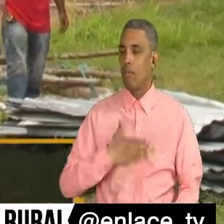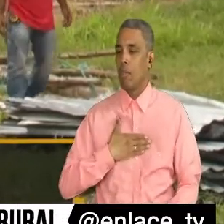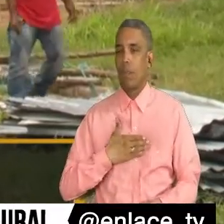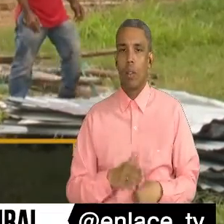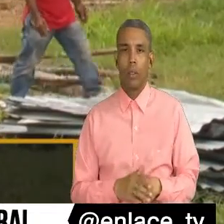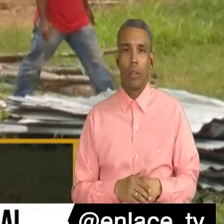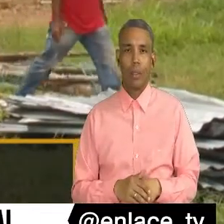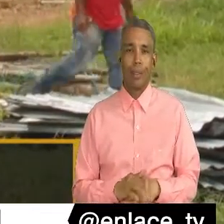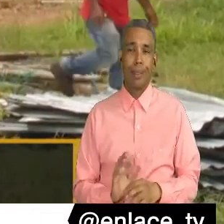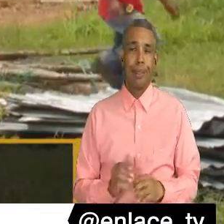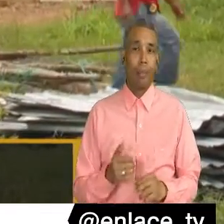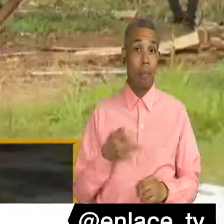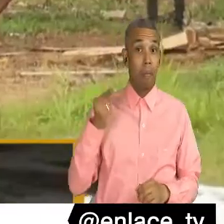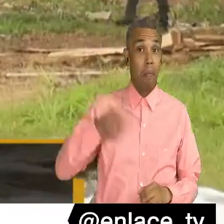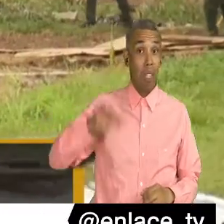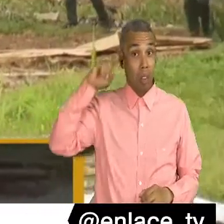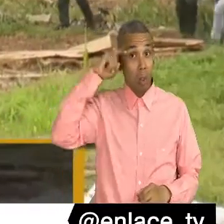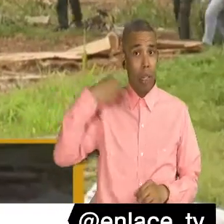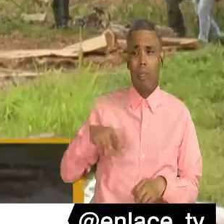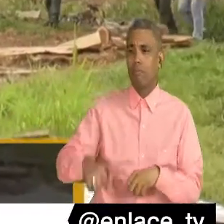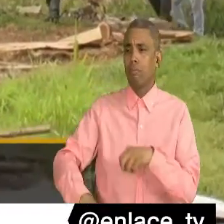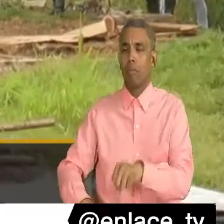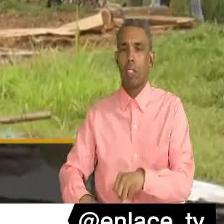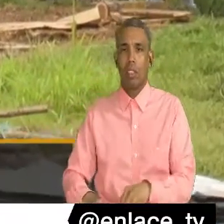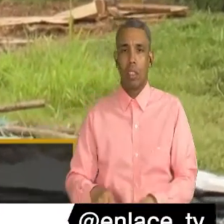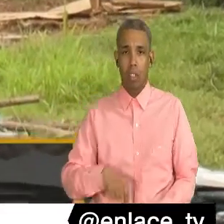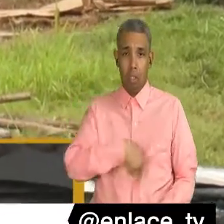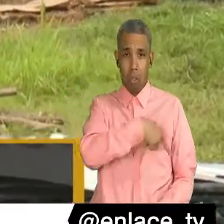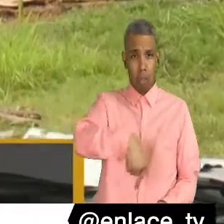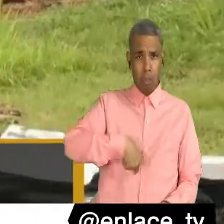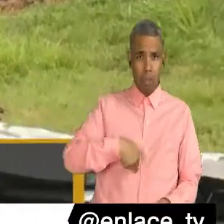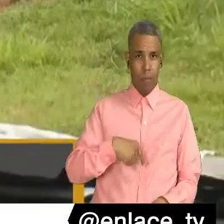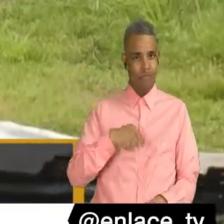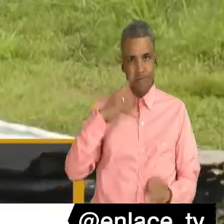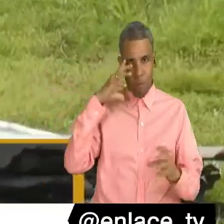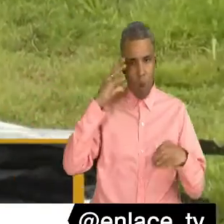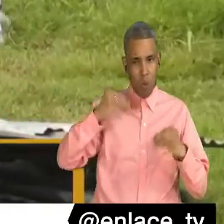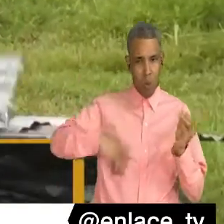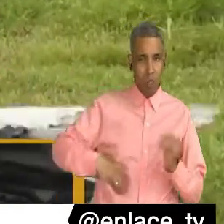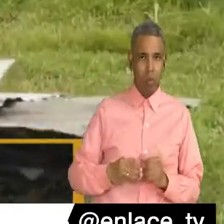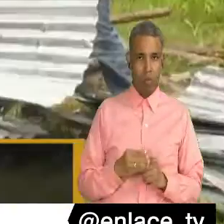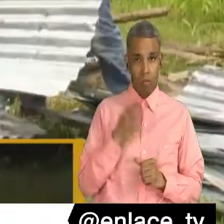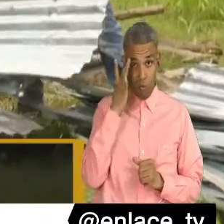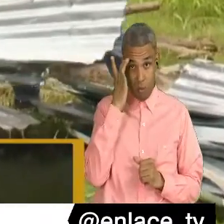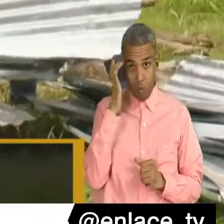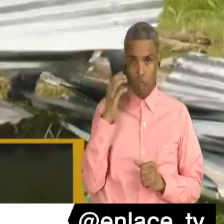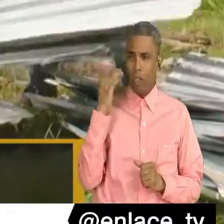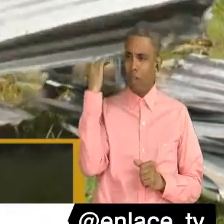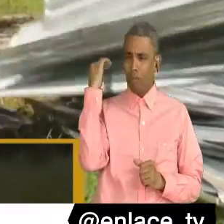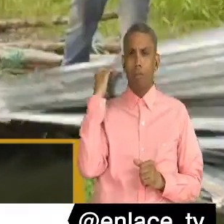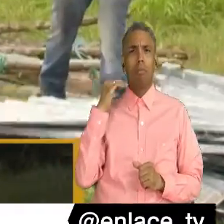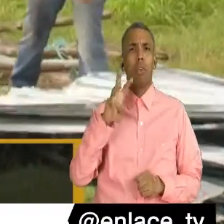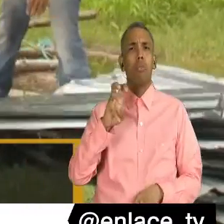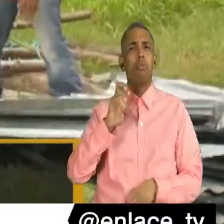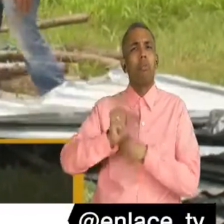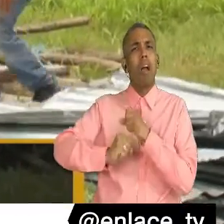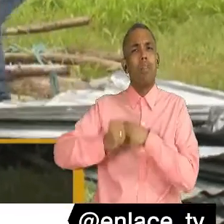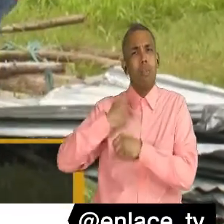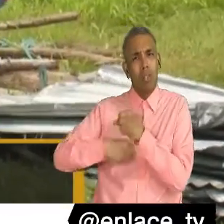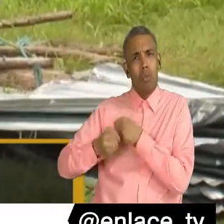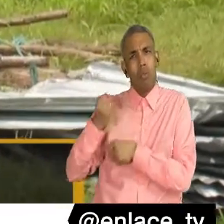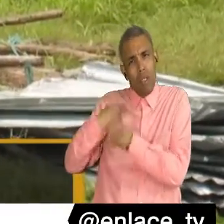Villa Dignidad es un proceso que viene hace 8 años y ha sido incumplido por parte de la administración pública, primero de Contreras, luego